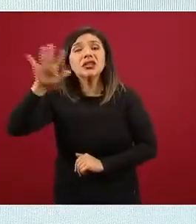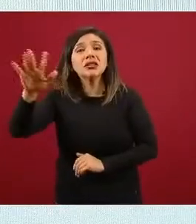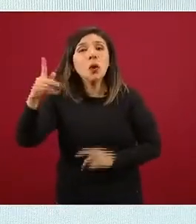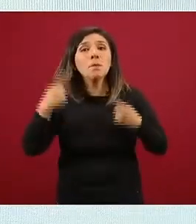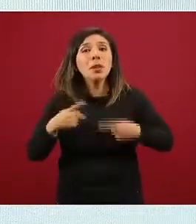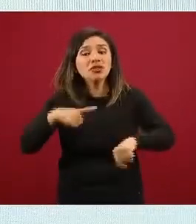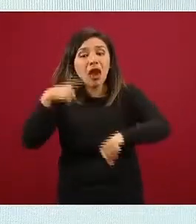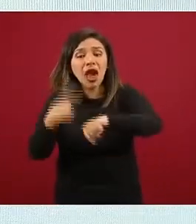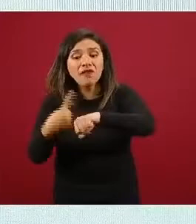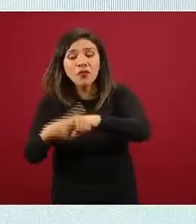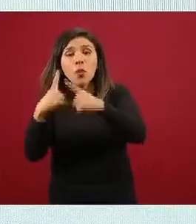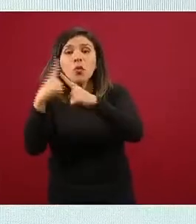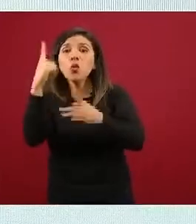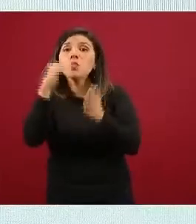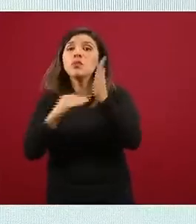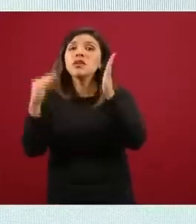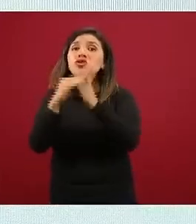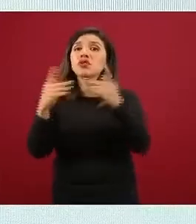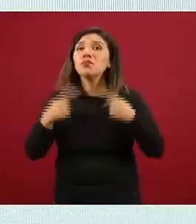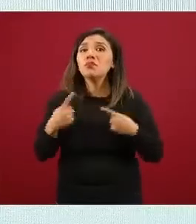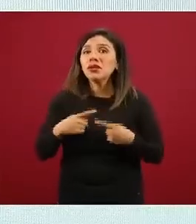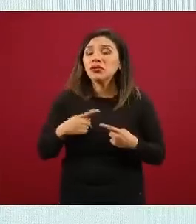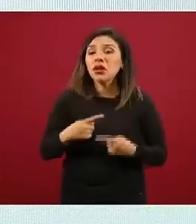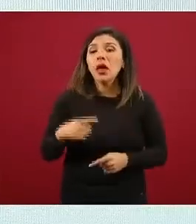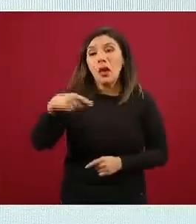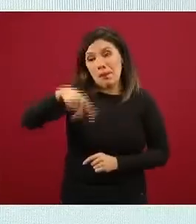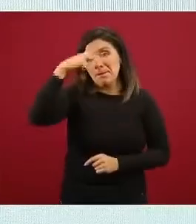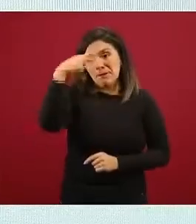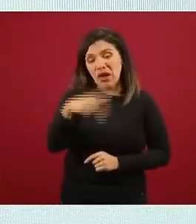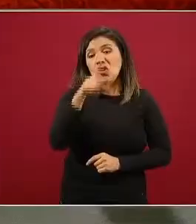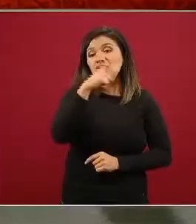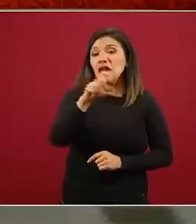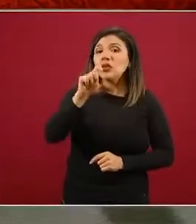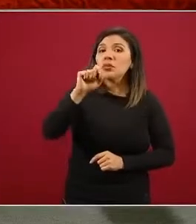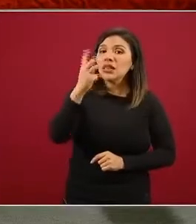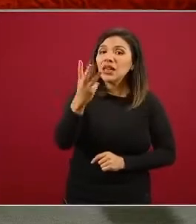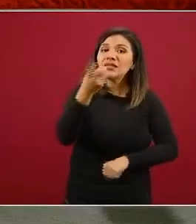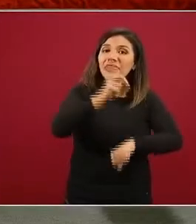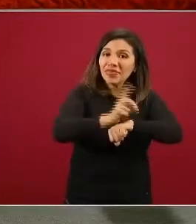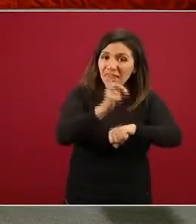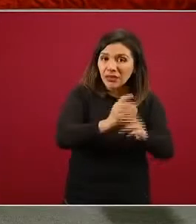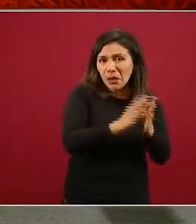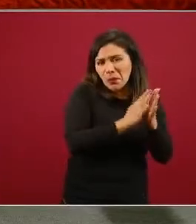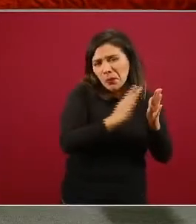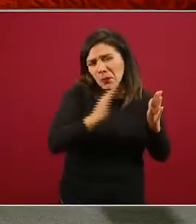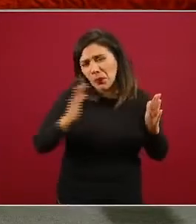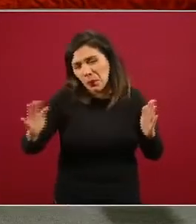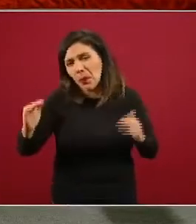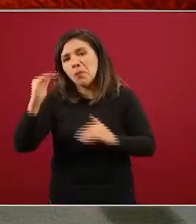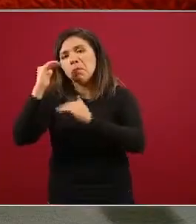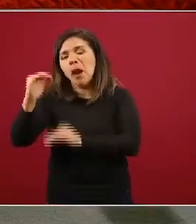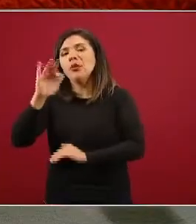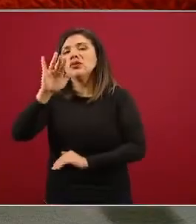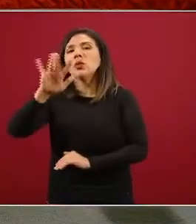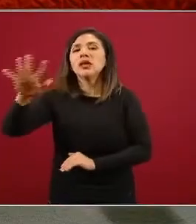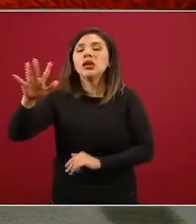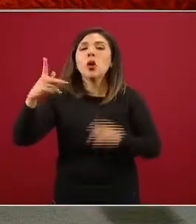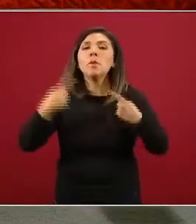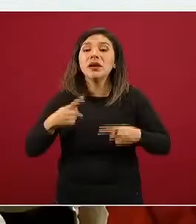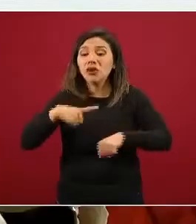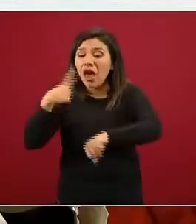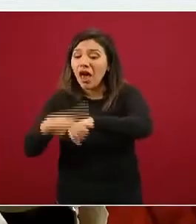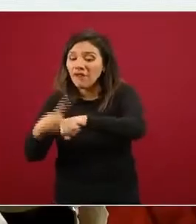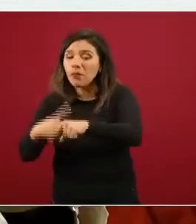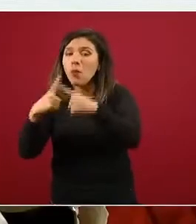millón de habitantes. Y en México, 123 días para llegar a 55 casos por